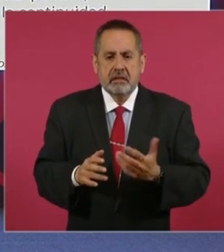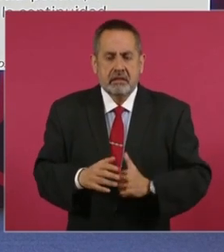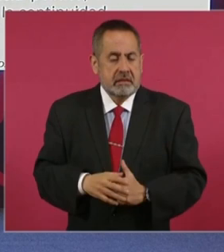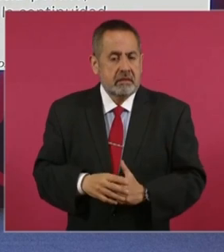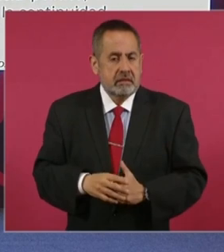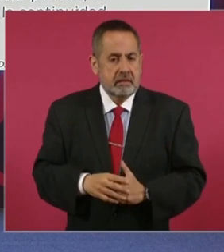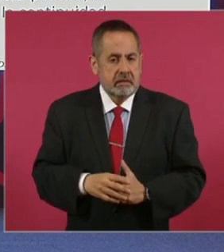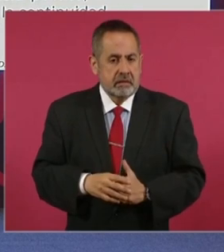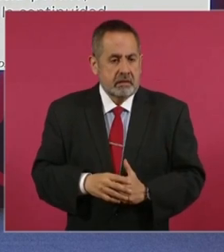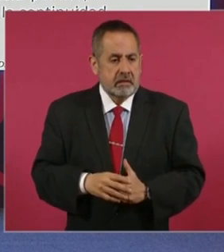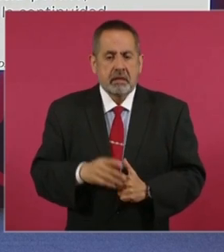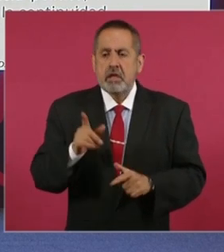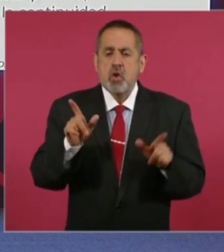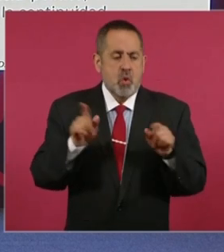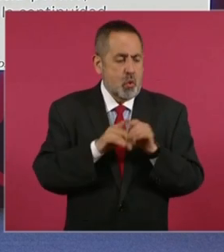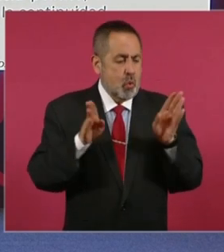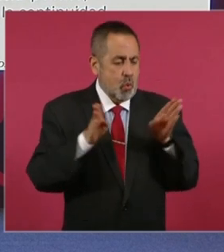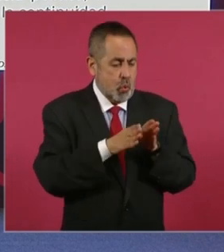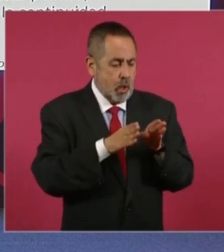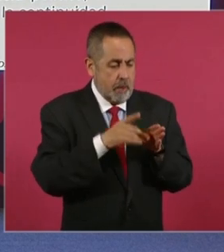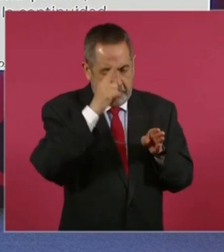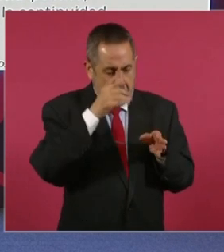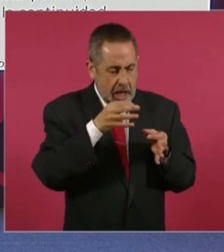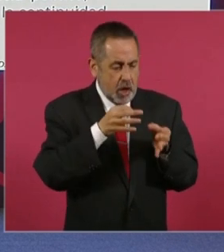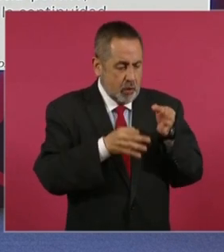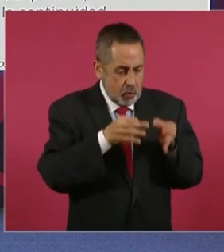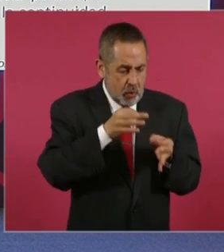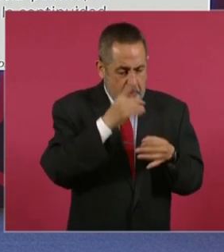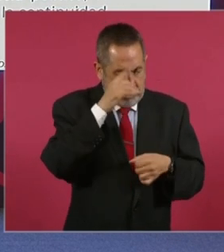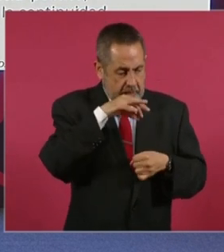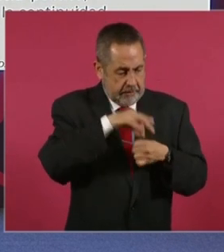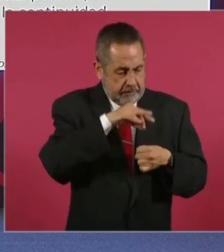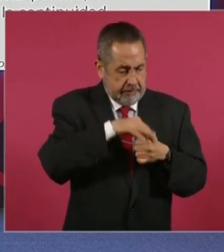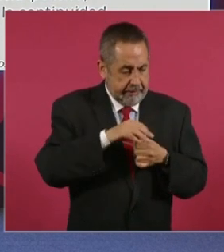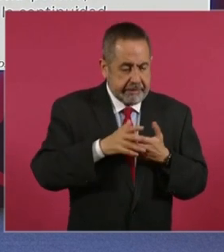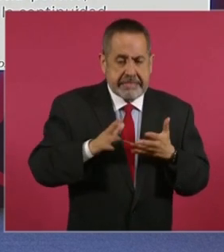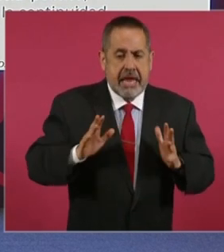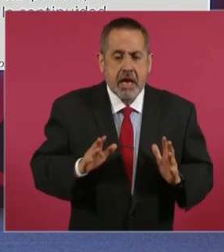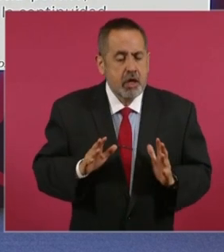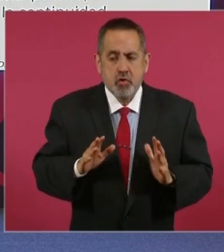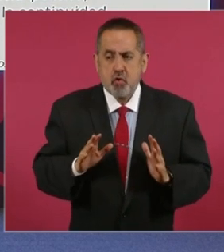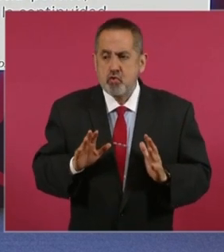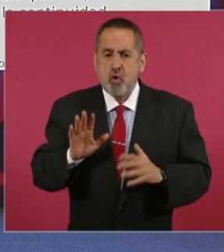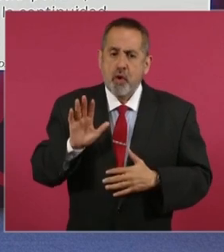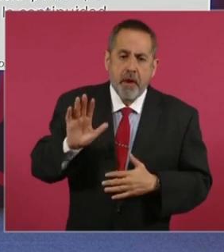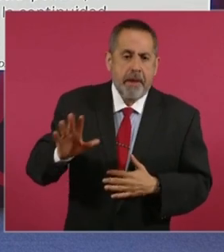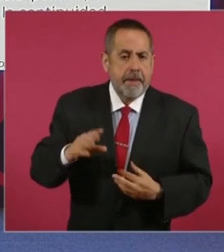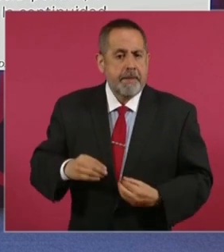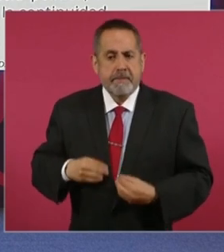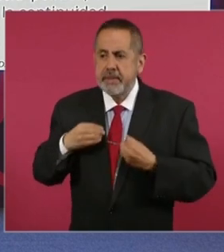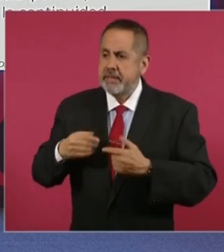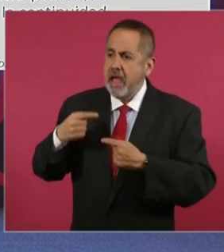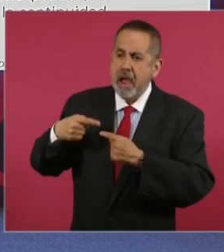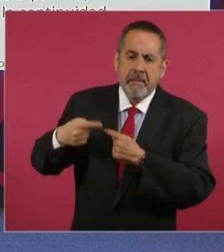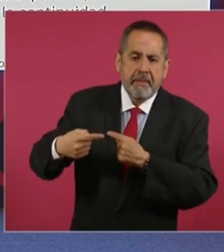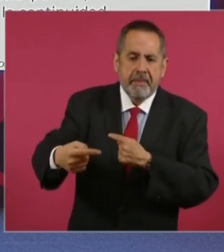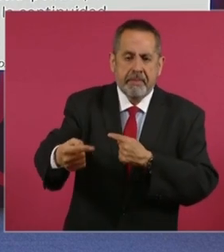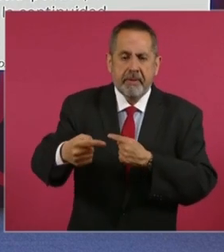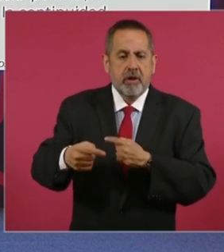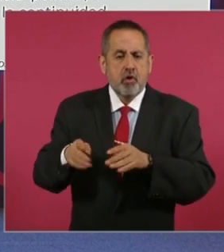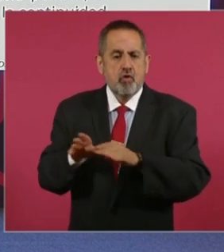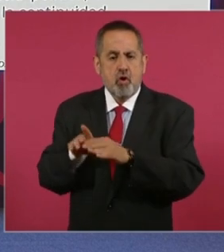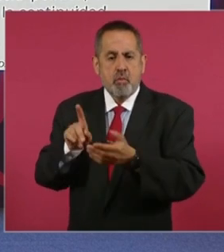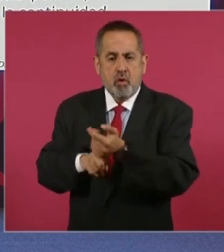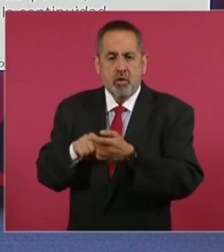No se puede acotar la democracia a las elecciones, es una forma, es un sistema de vida fundado